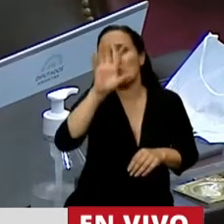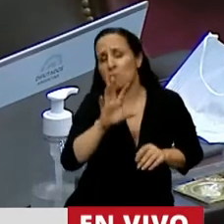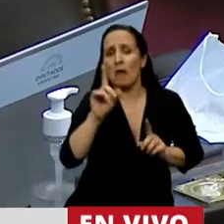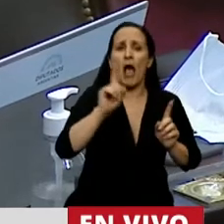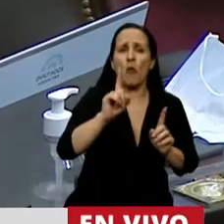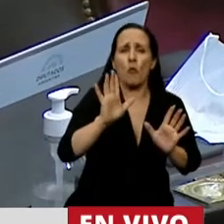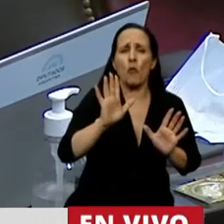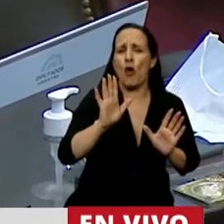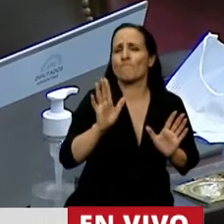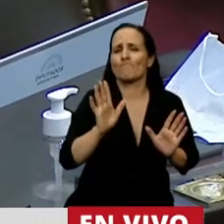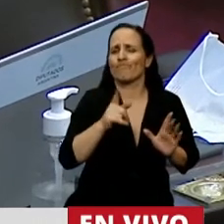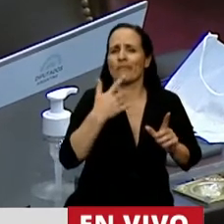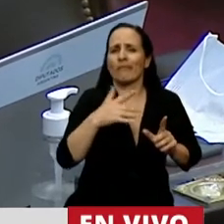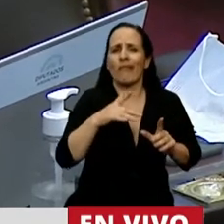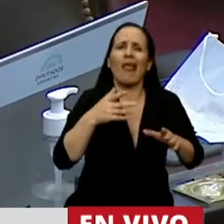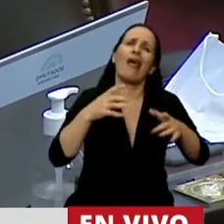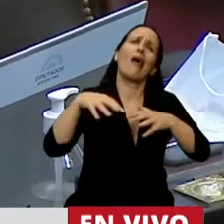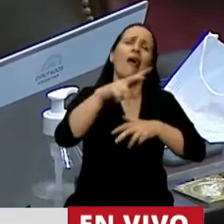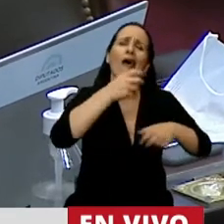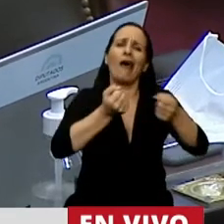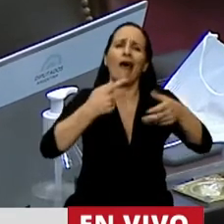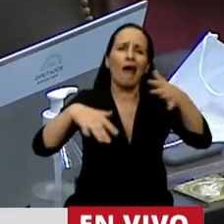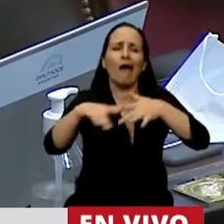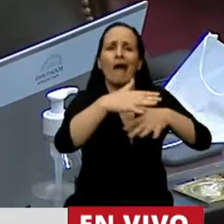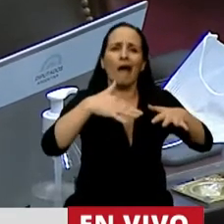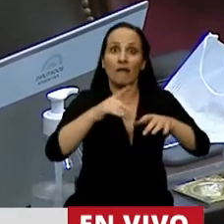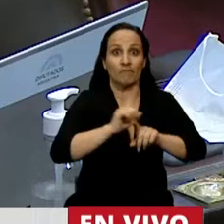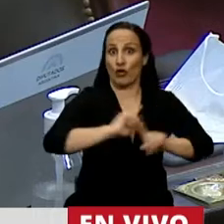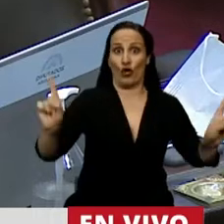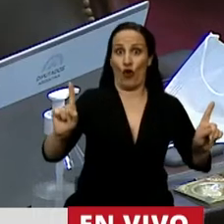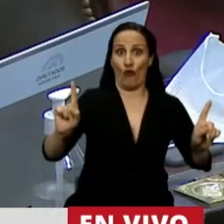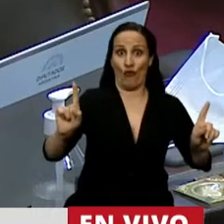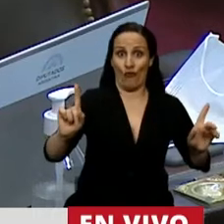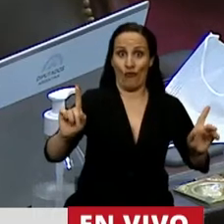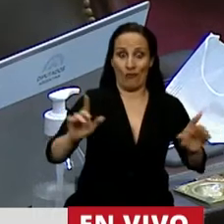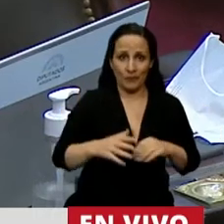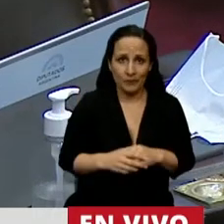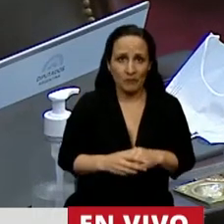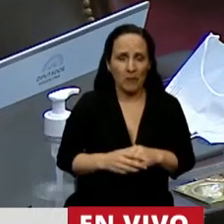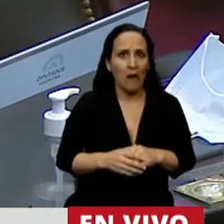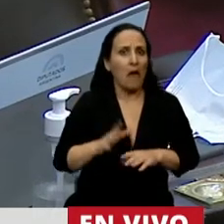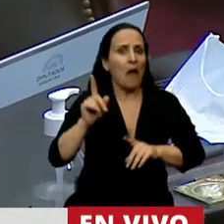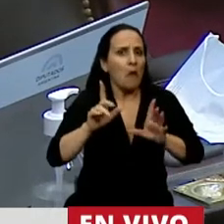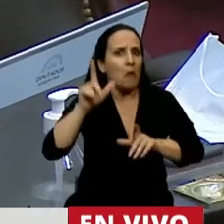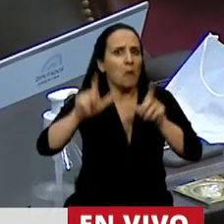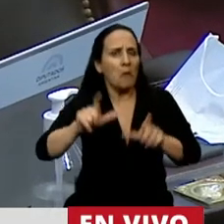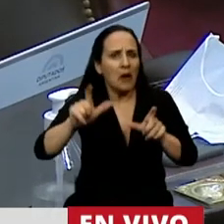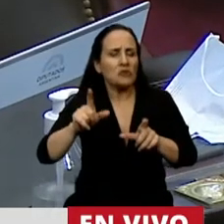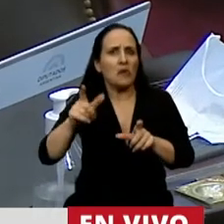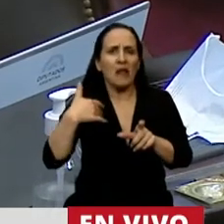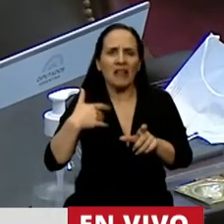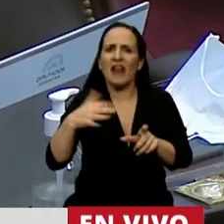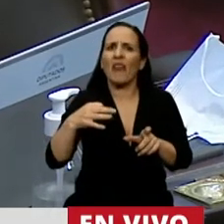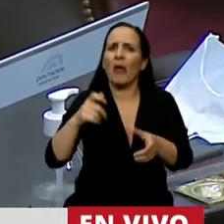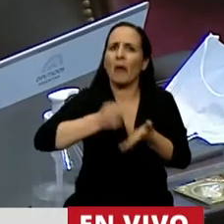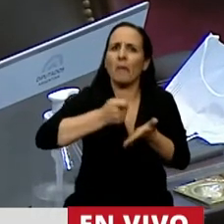sus fronteras donde el libre tránsito no está permitido. Hay argentinos que siguen teniendo que pagar un test de COVID